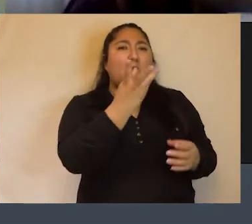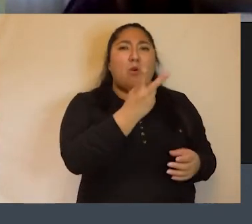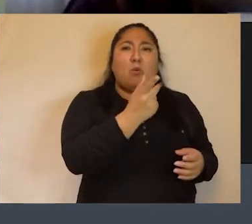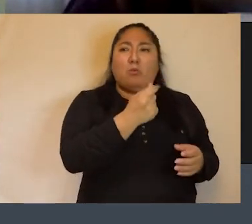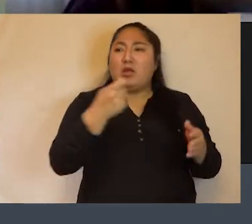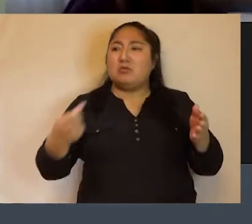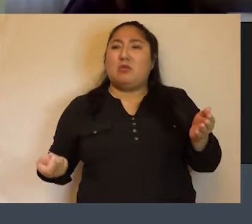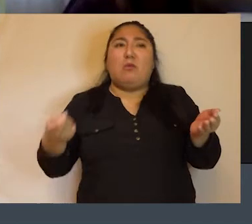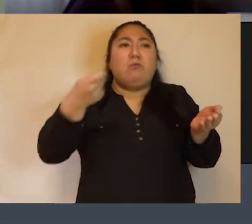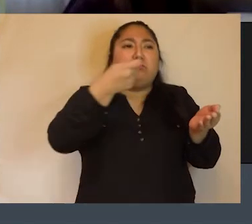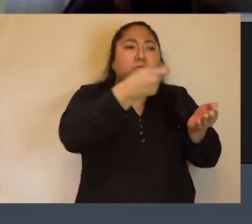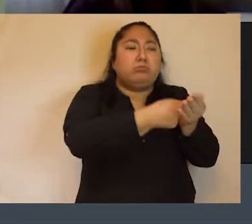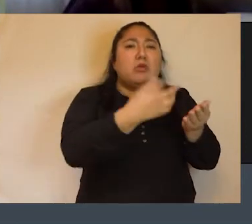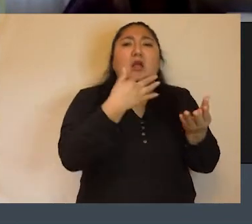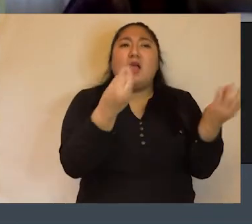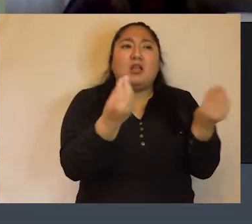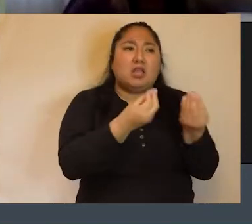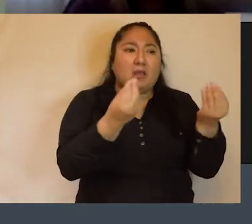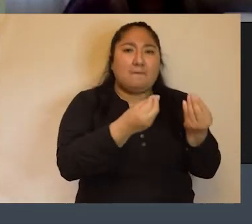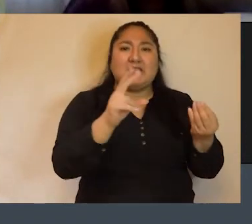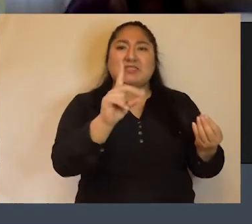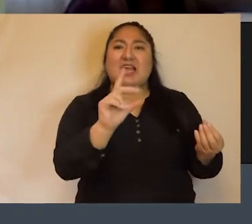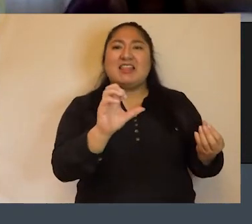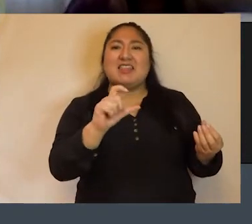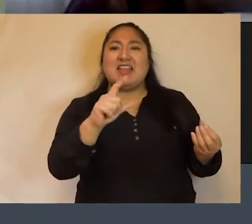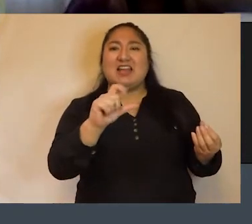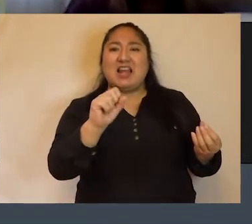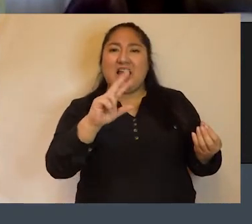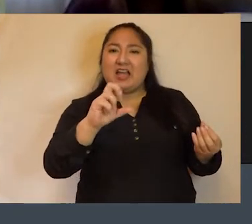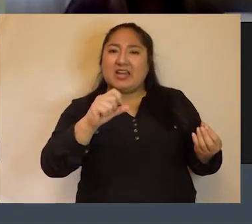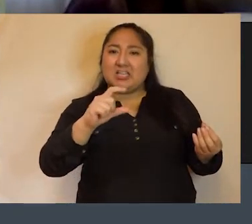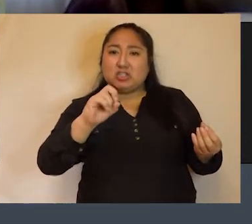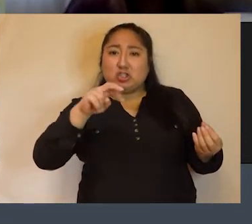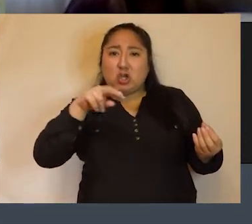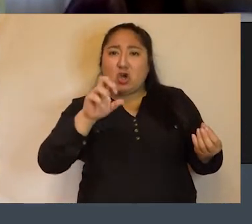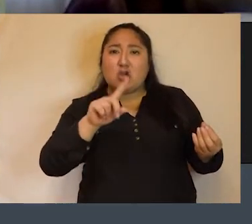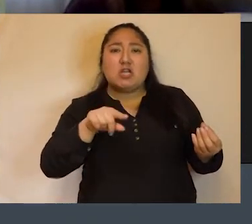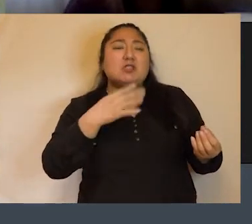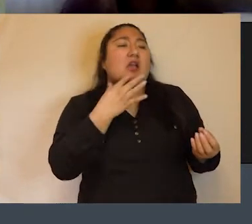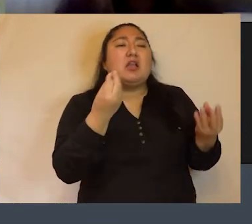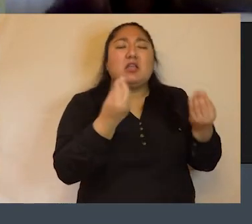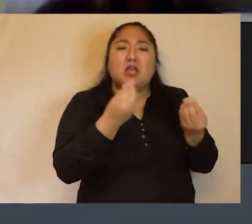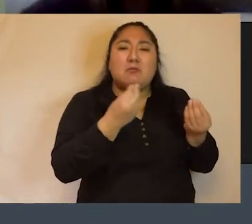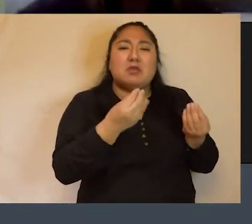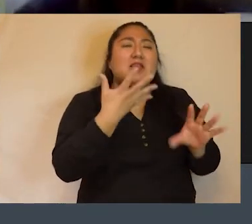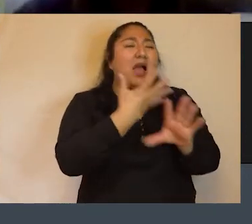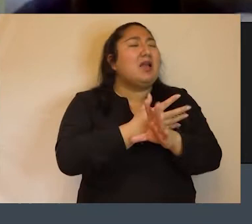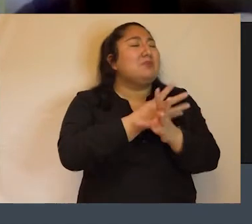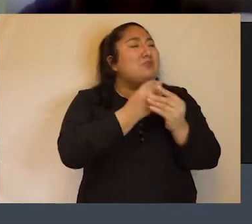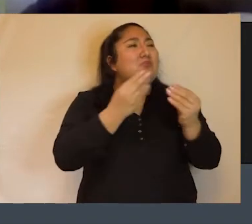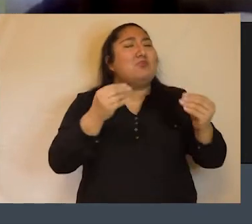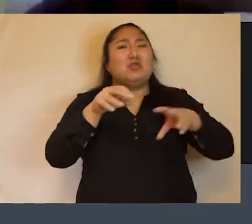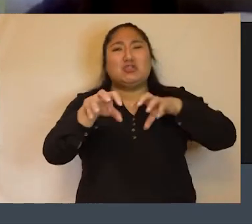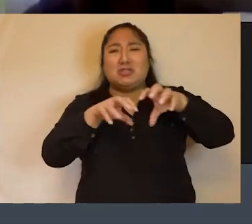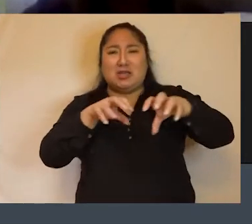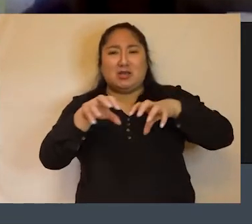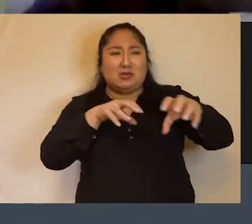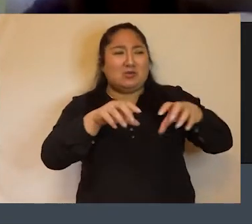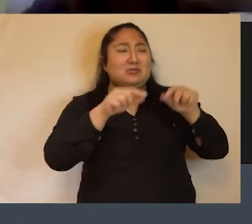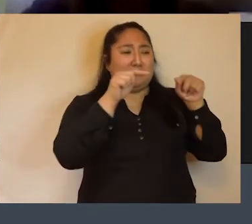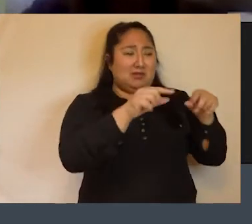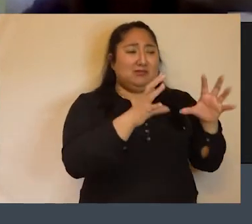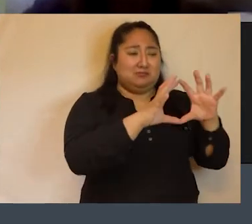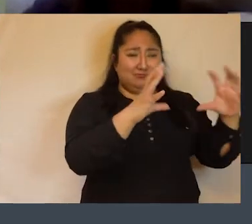corregir cuánto entra, cómo entra, qué pasa con las declaraciones y no pago. O sea, hay un montón de cosas